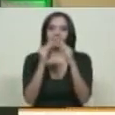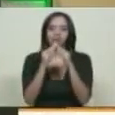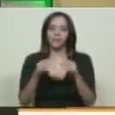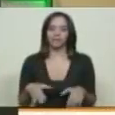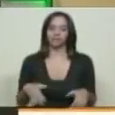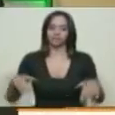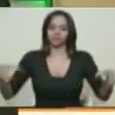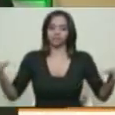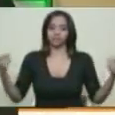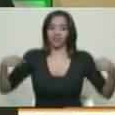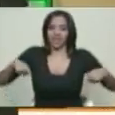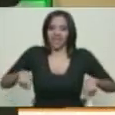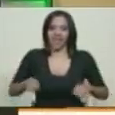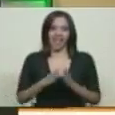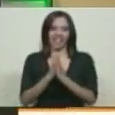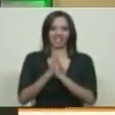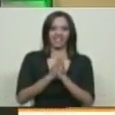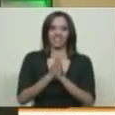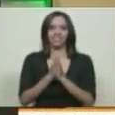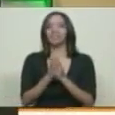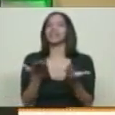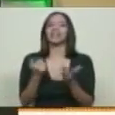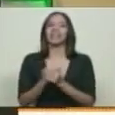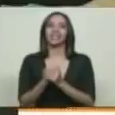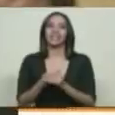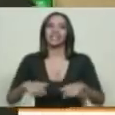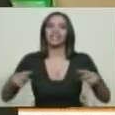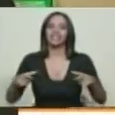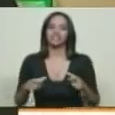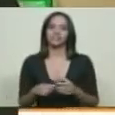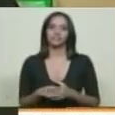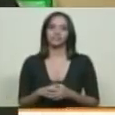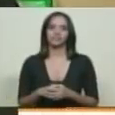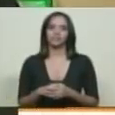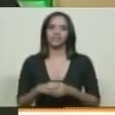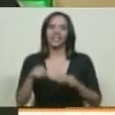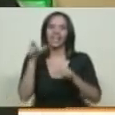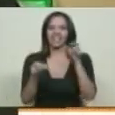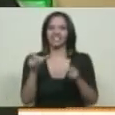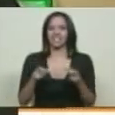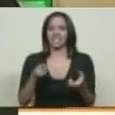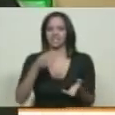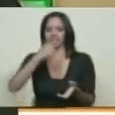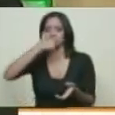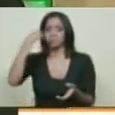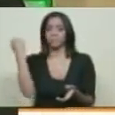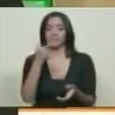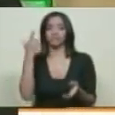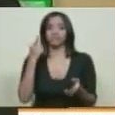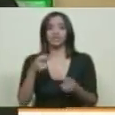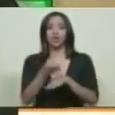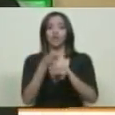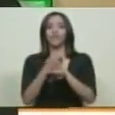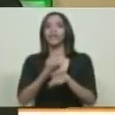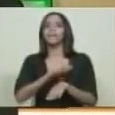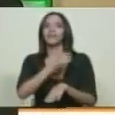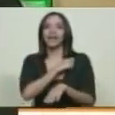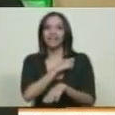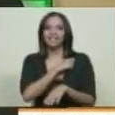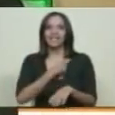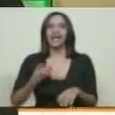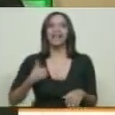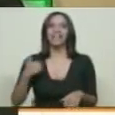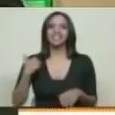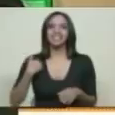los bolsillos en parte y enriquecer los de sus amos. Esta es la gentuza que gobierna España, gobierna Argentina y gobierna